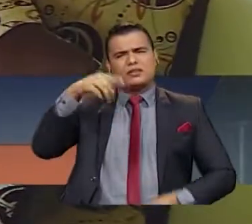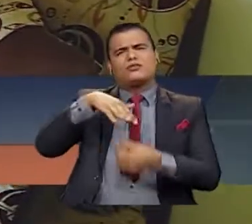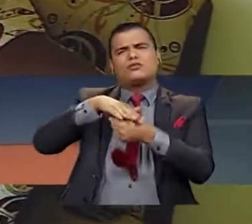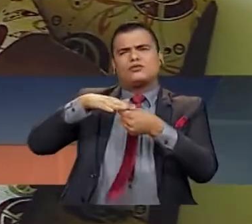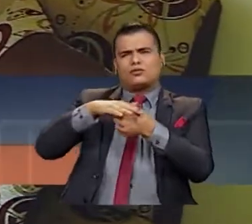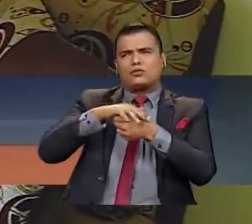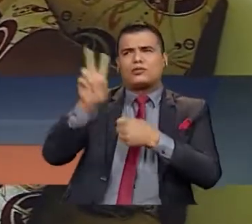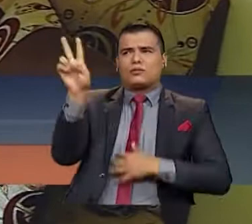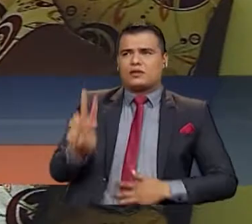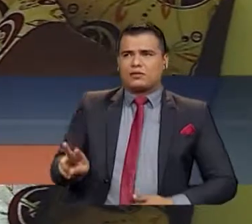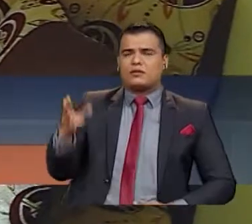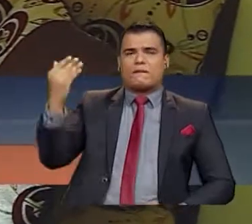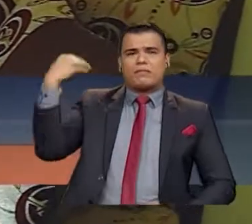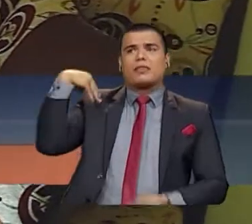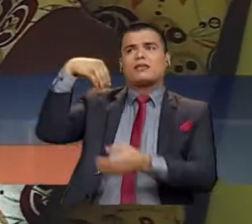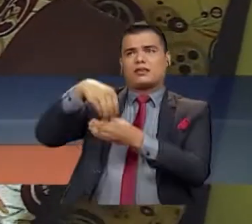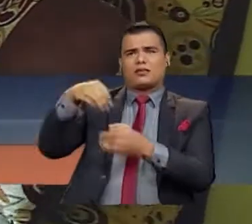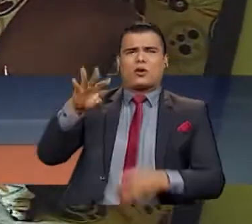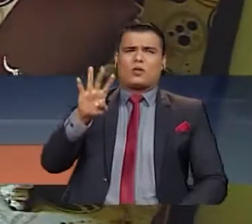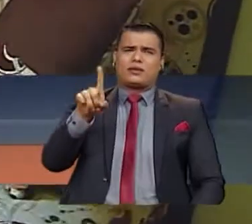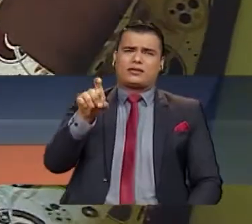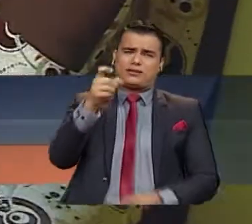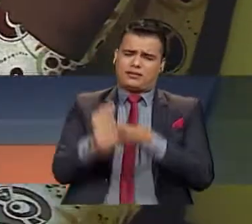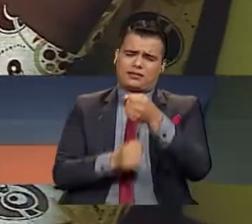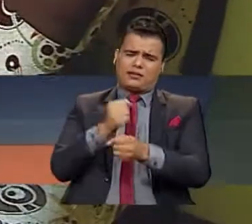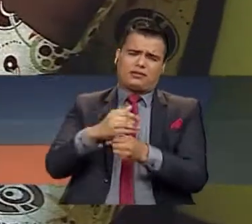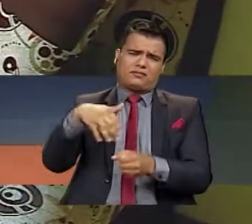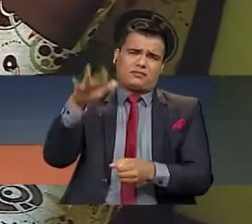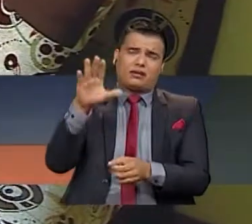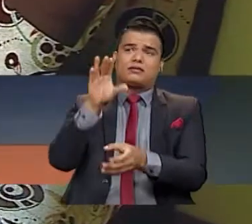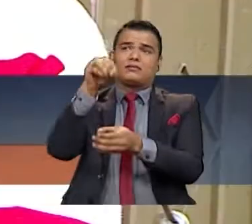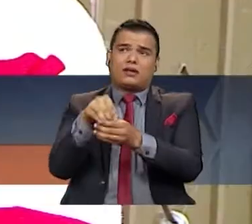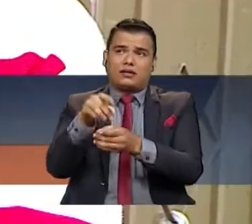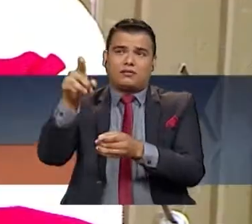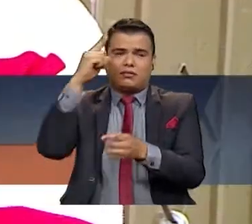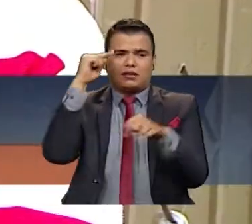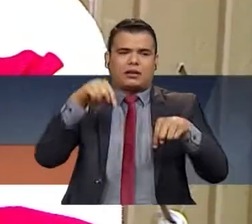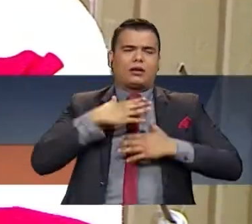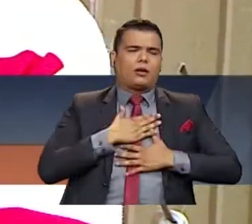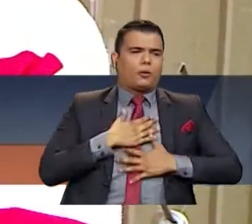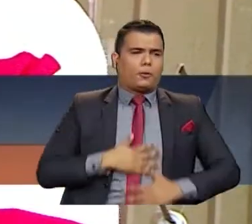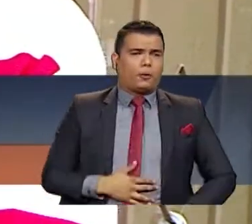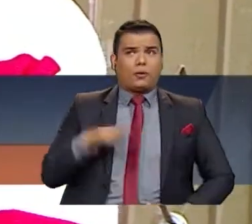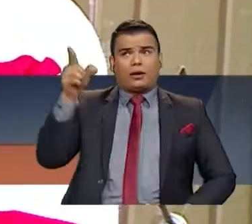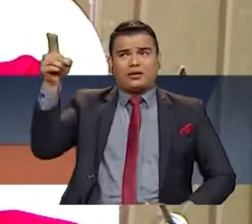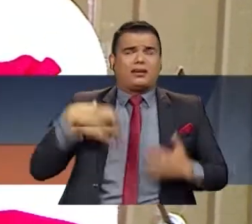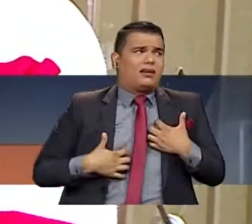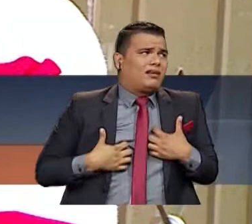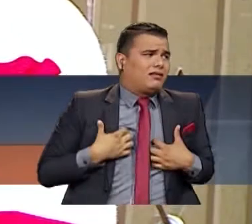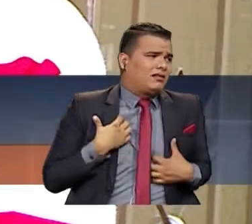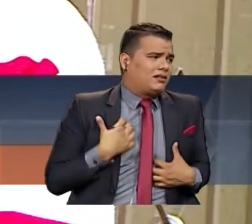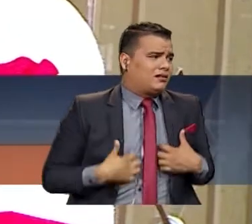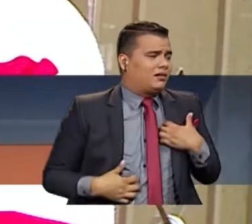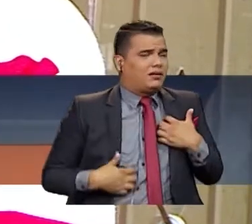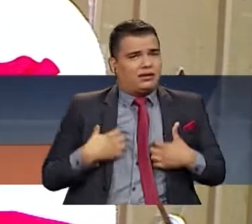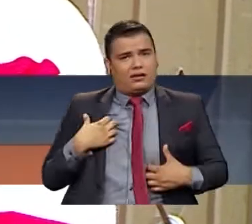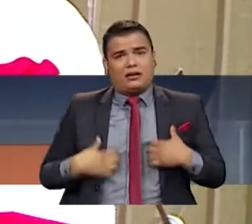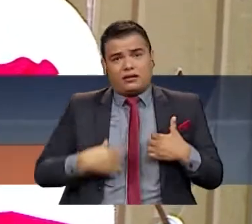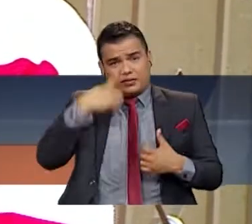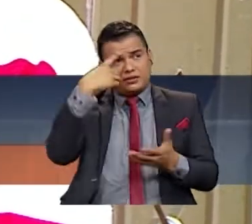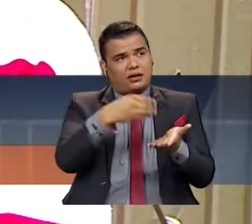lo recibió hace más de 46 años. Uno vive allá en una zozobra, porque hoy uno va a comprar 1 kilo de